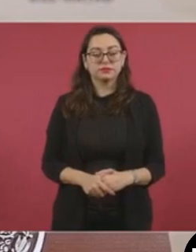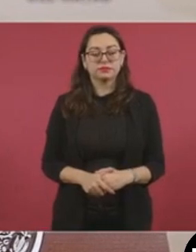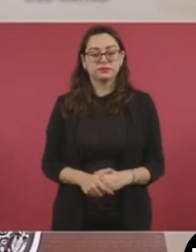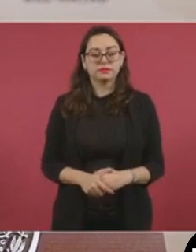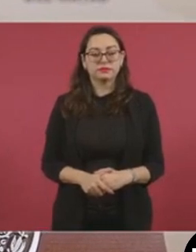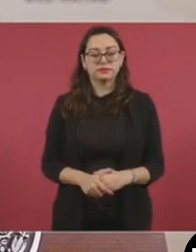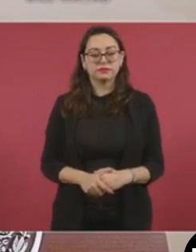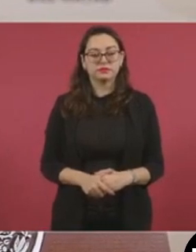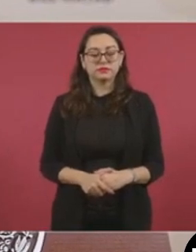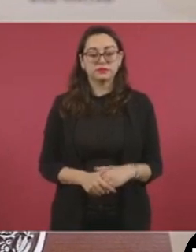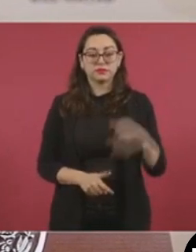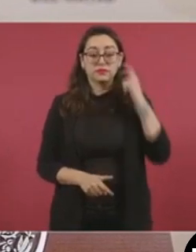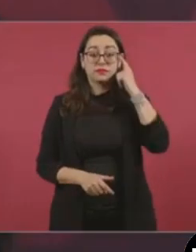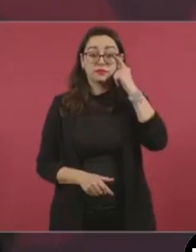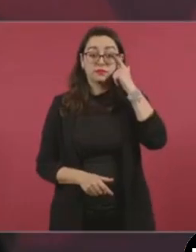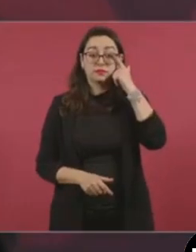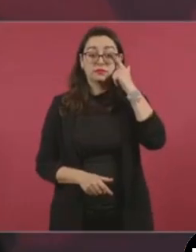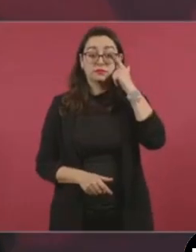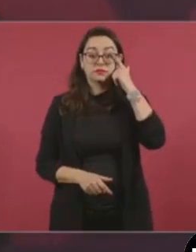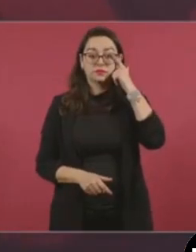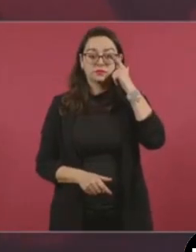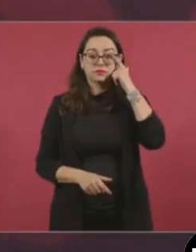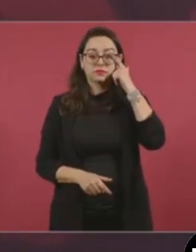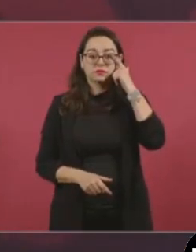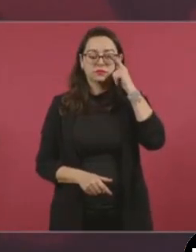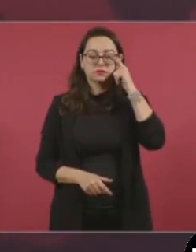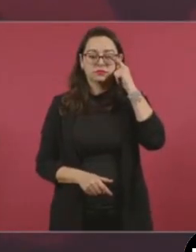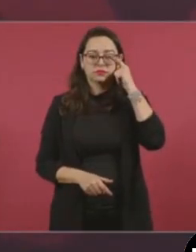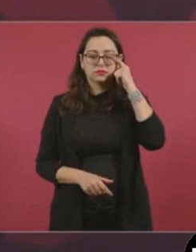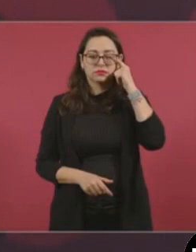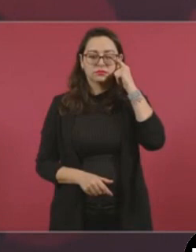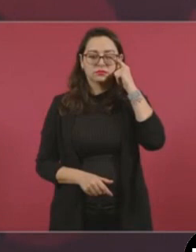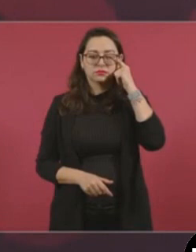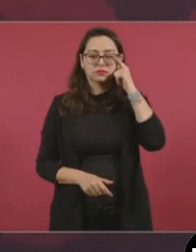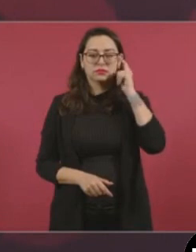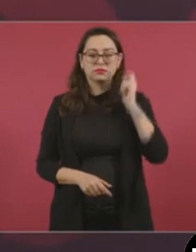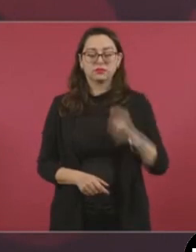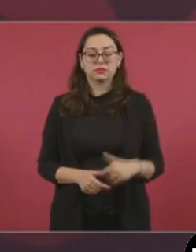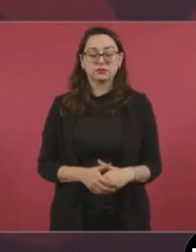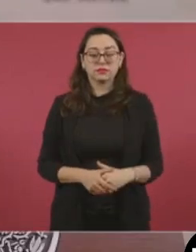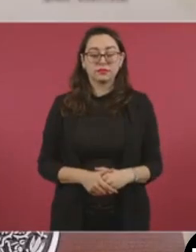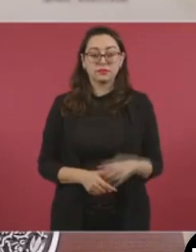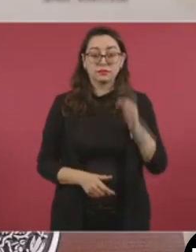Por lo general, las máximas